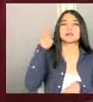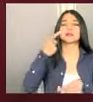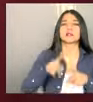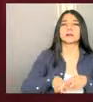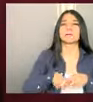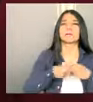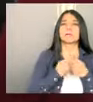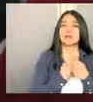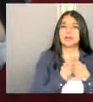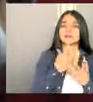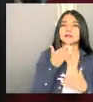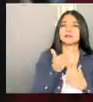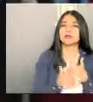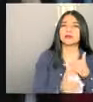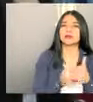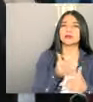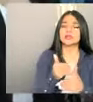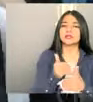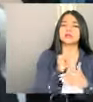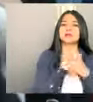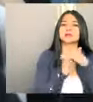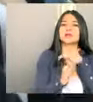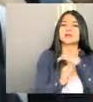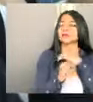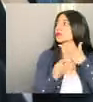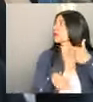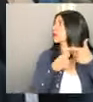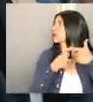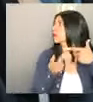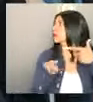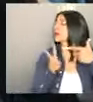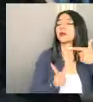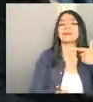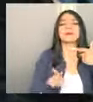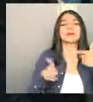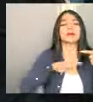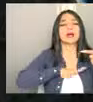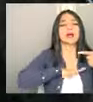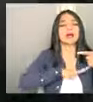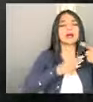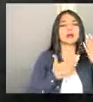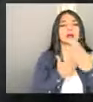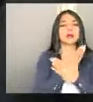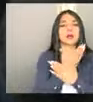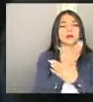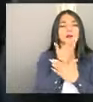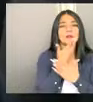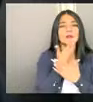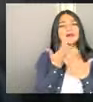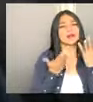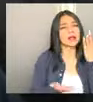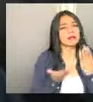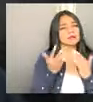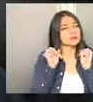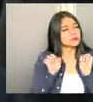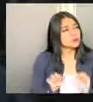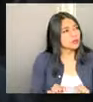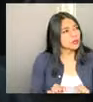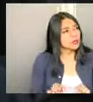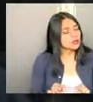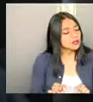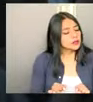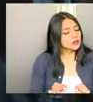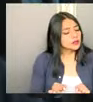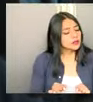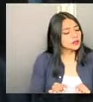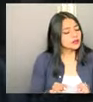cobro progresivo, esto del metro que nos había señalado? Y para el señor alcalde electo, algunas puntualizaciones. ¿Cabe la posibilidad, si el día viernes ustedes tienen